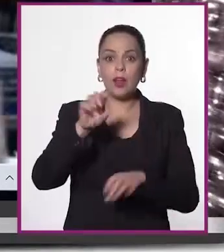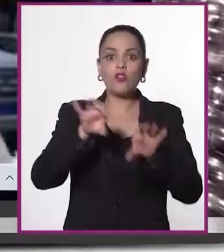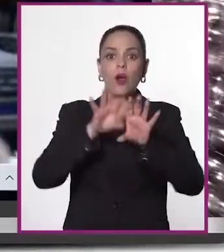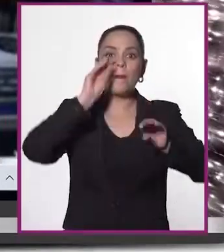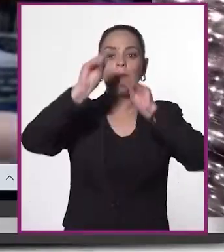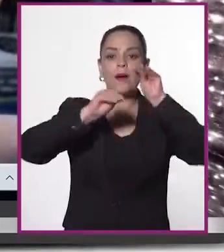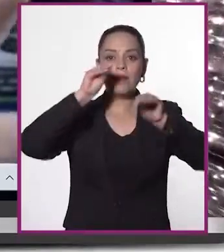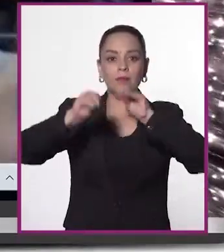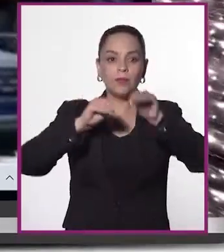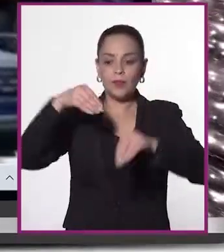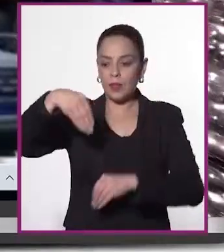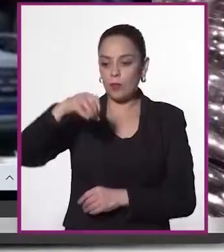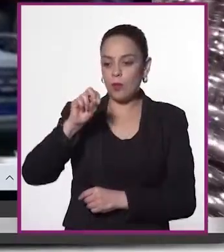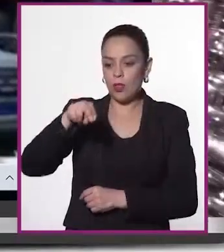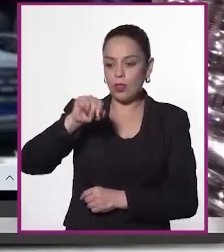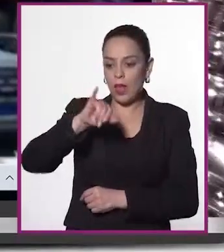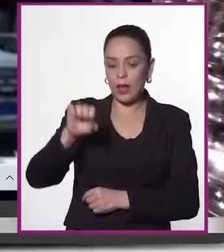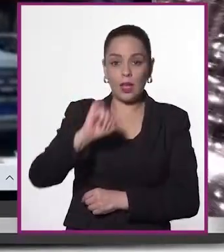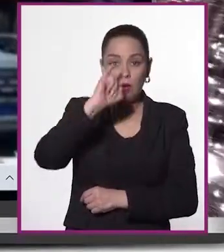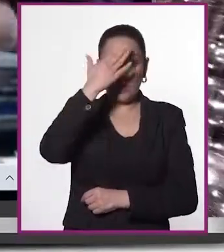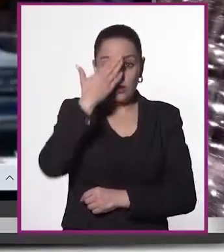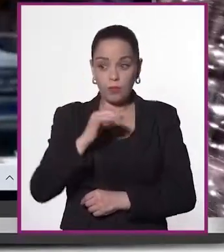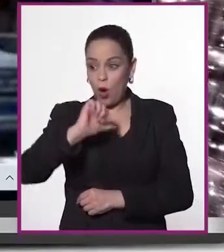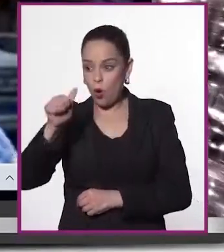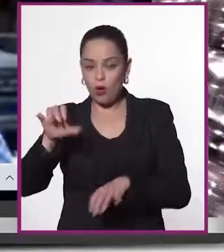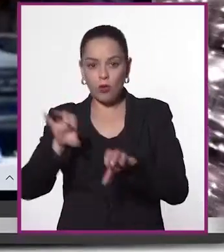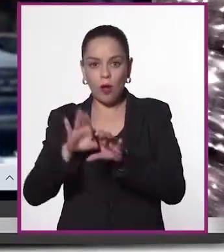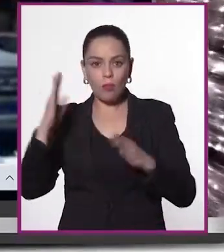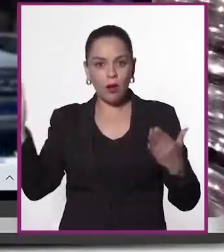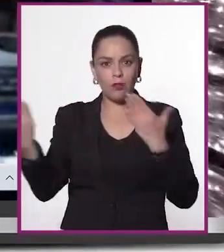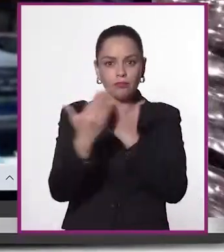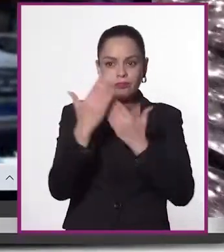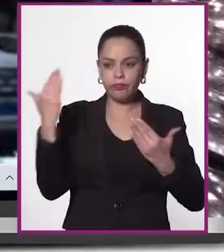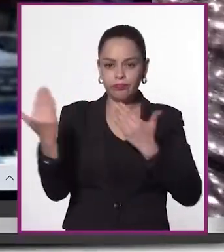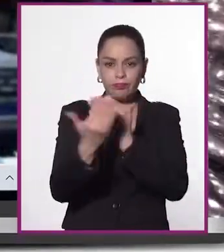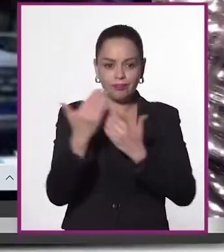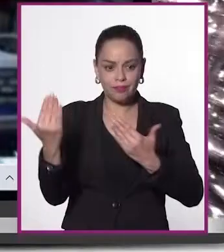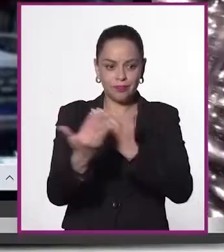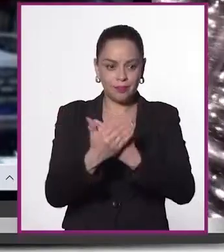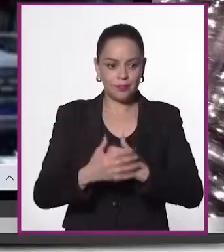es decir, el pasar de una imagen a otra, ¿no? Que se llama el corte.